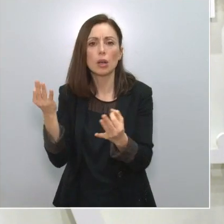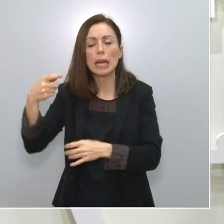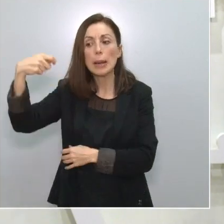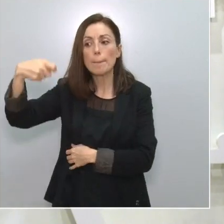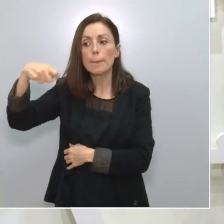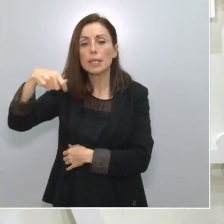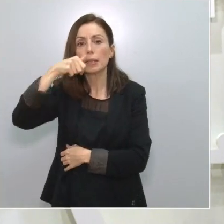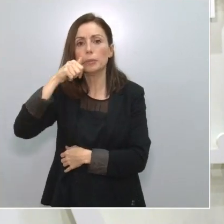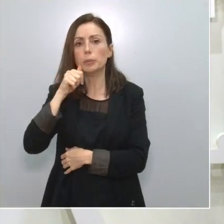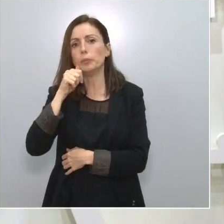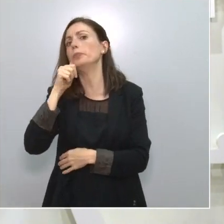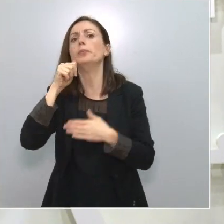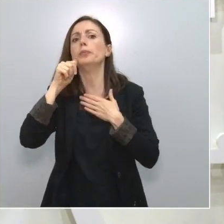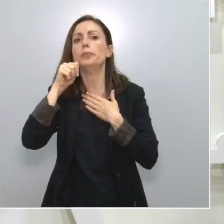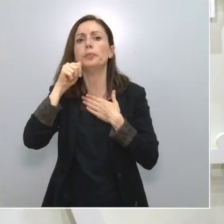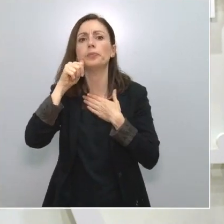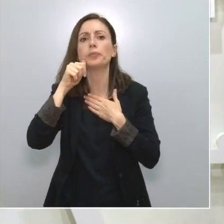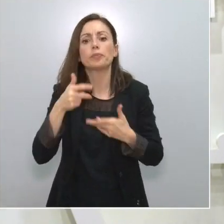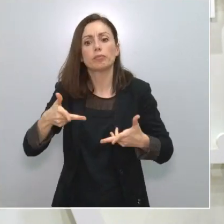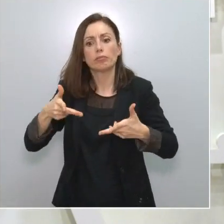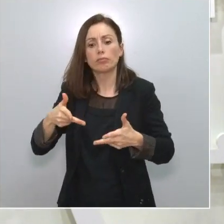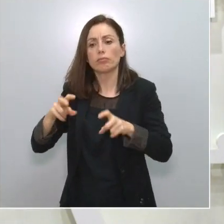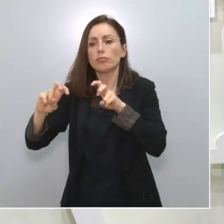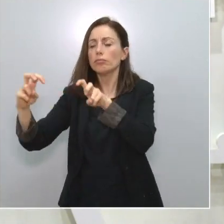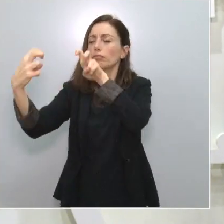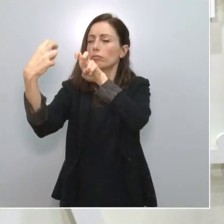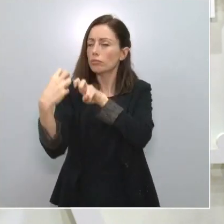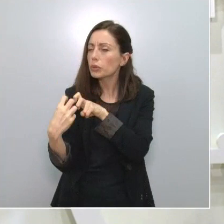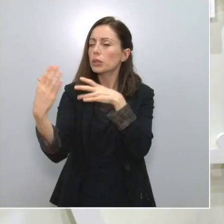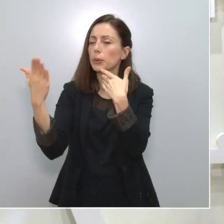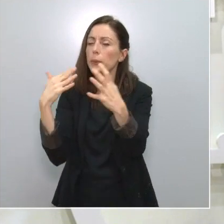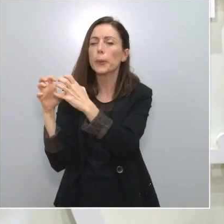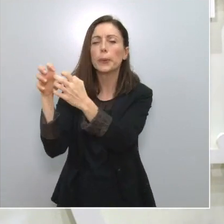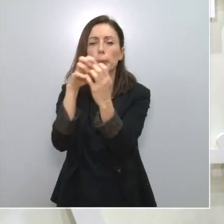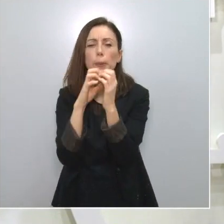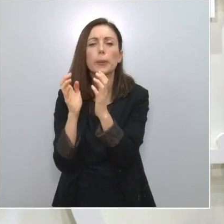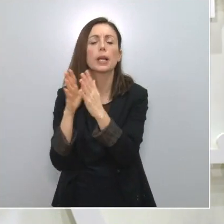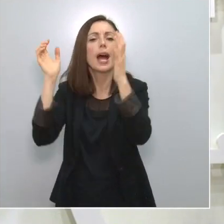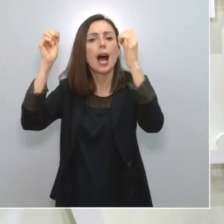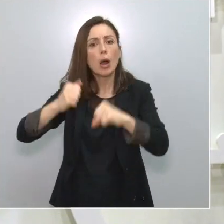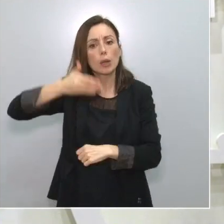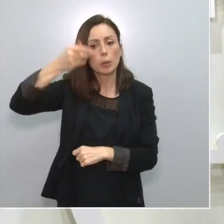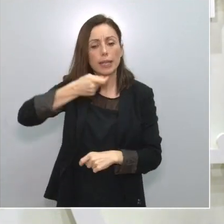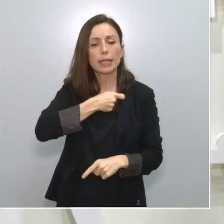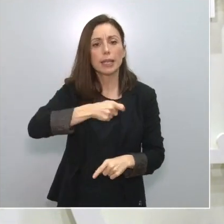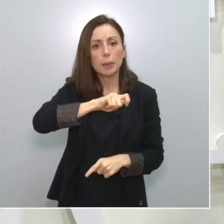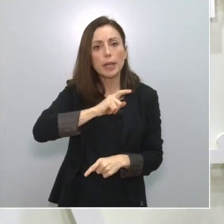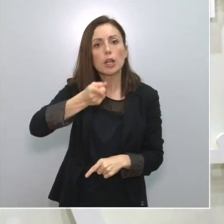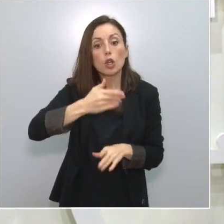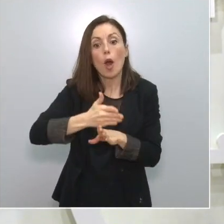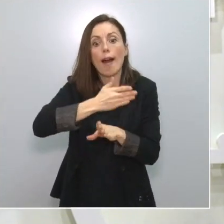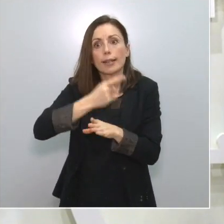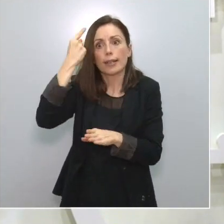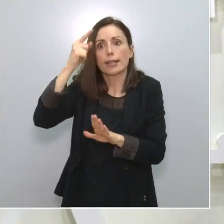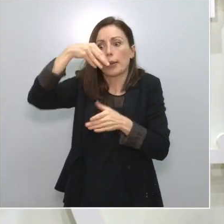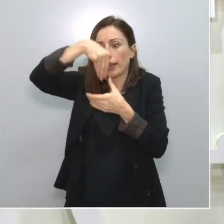presidente Sánchez es que para poder sentarnos a ese acuerdo, a hablar y a llegar a un consenso importante para España, debemos de saber algo